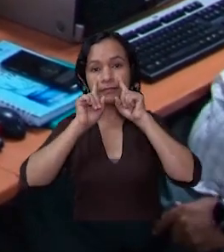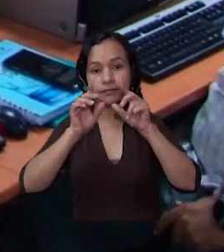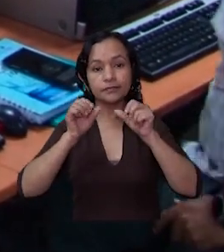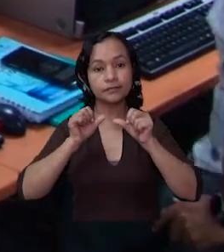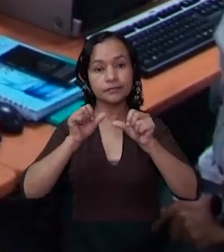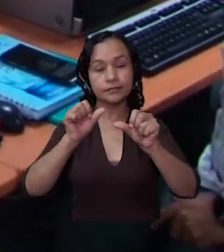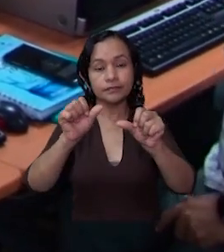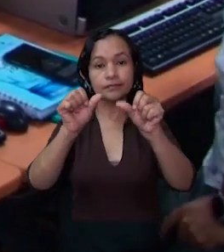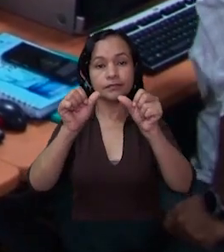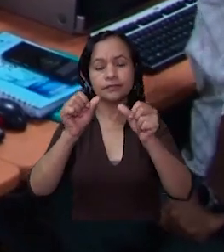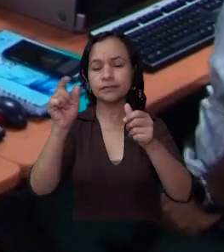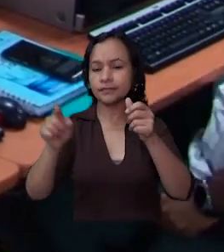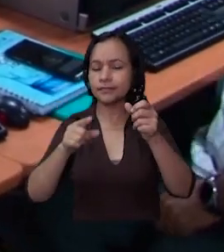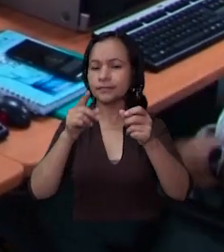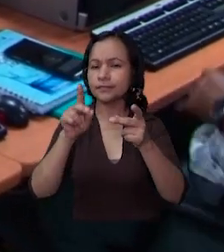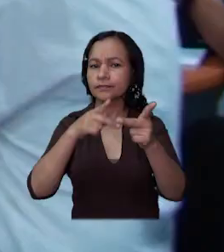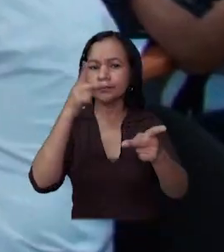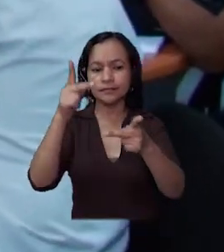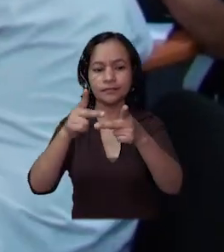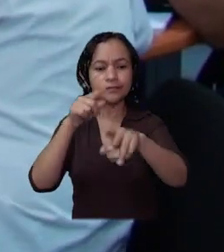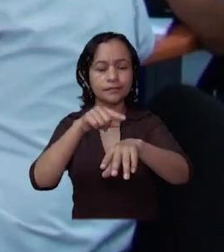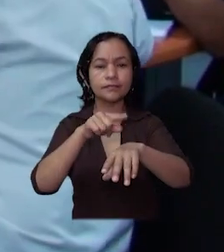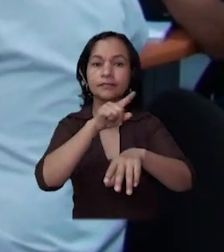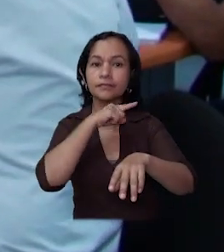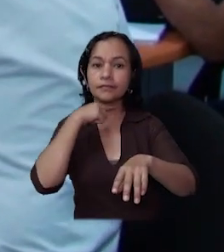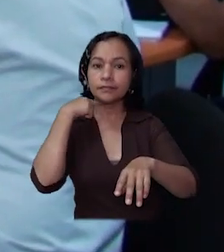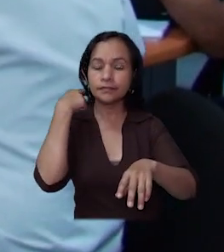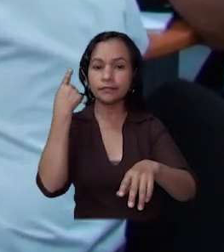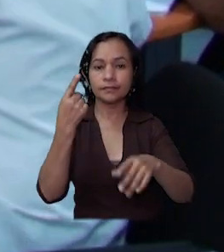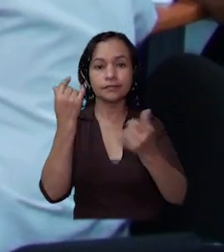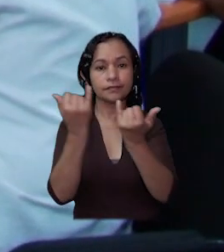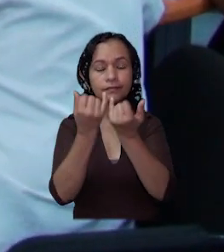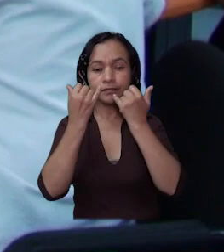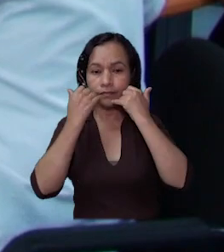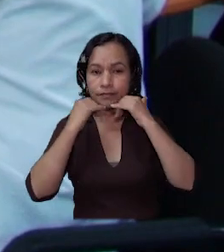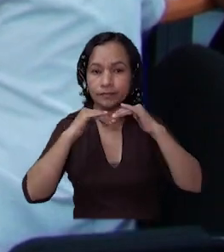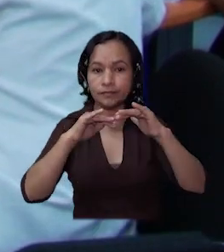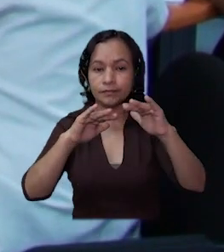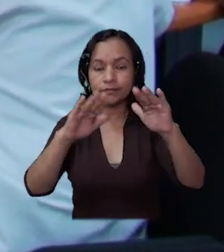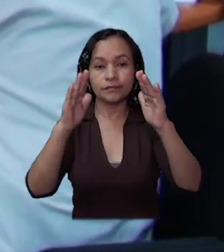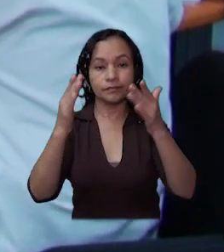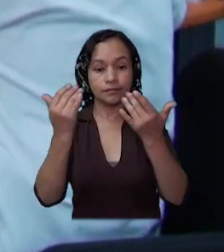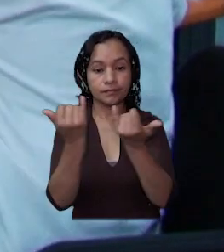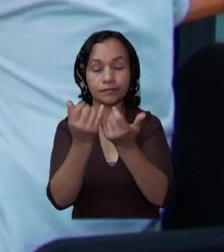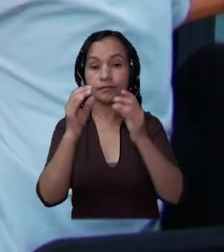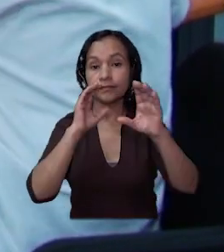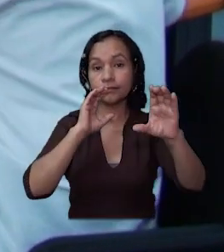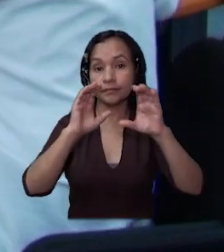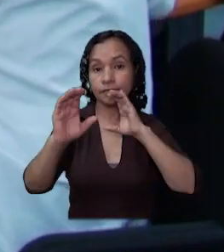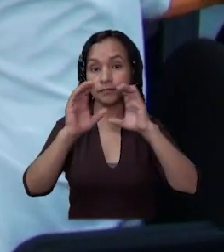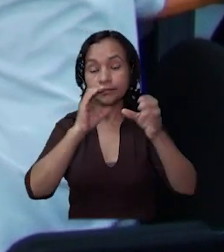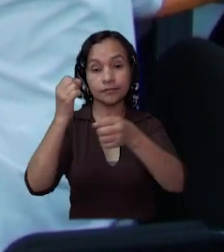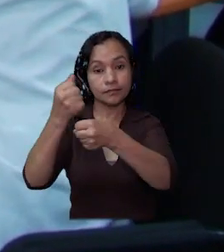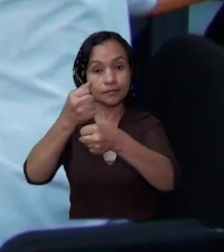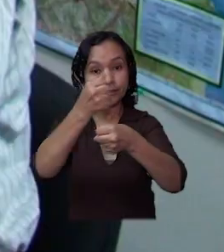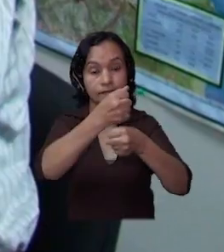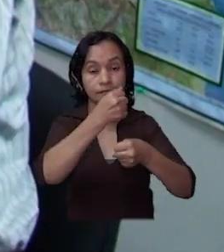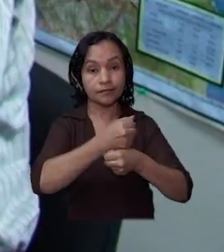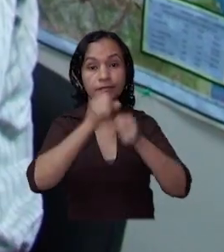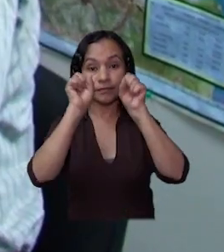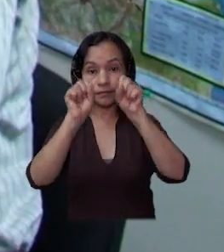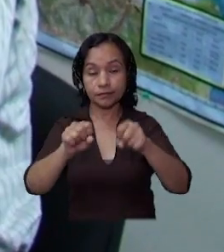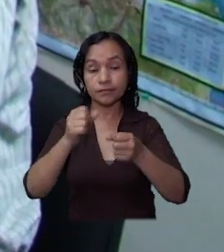con monitoreo y seguimiento del evento en tiempo real, sumado a un centro de captura de información y un sistema de